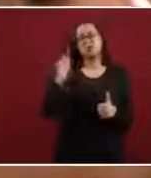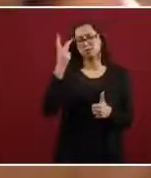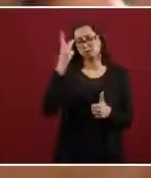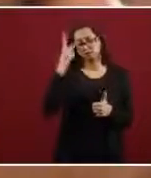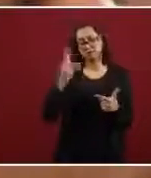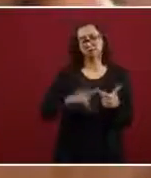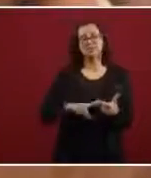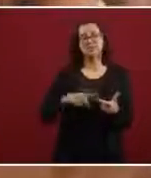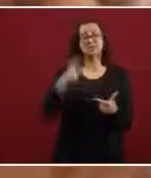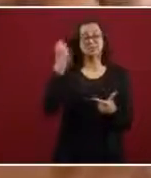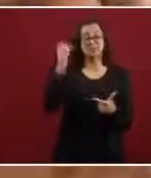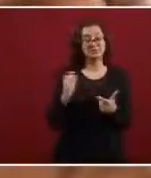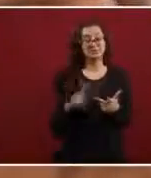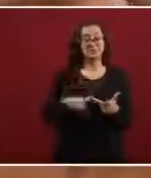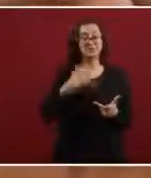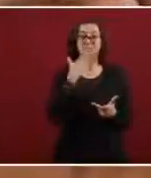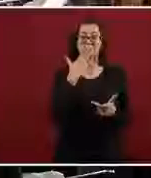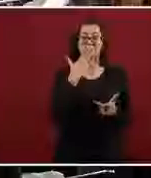Sonora y Jalisco.